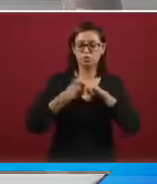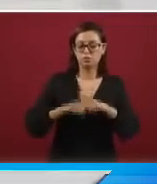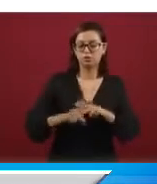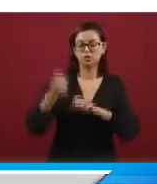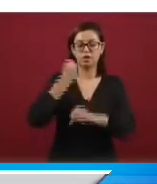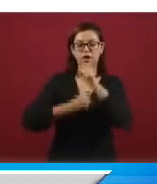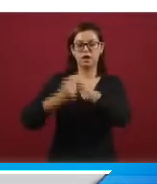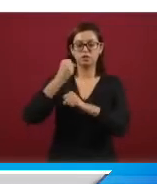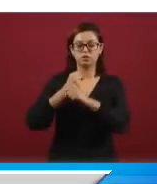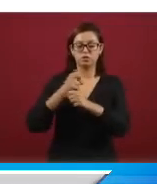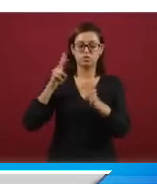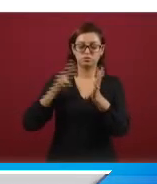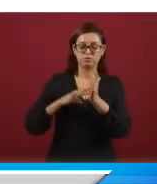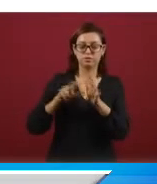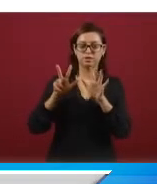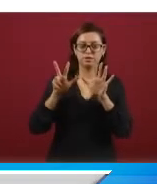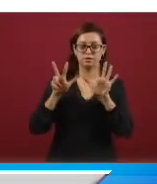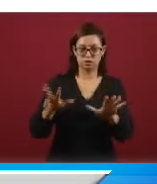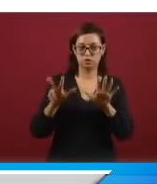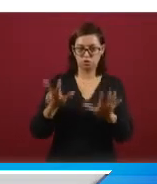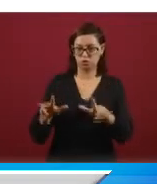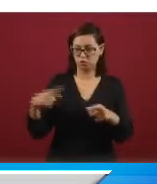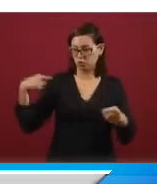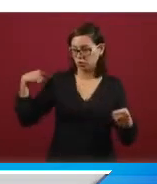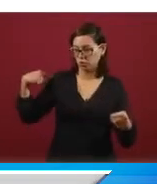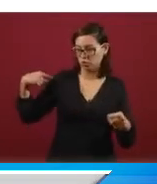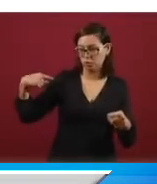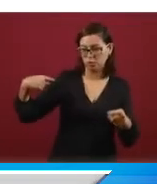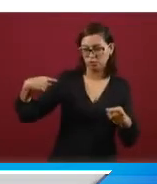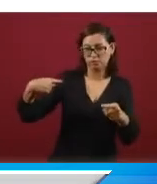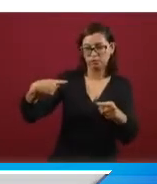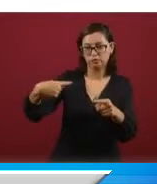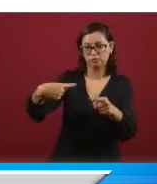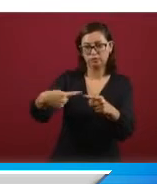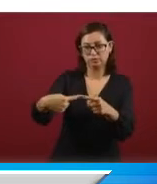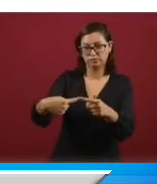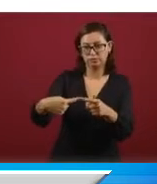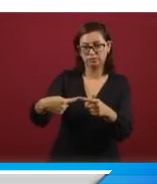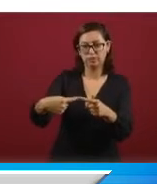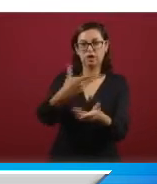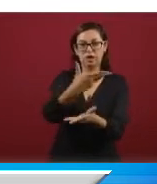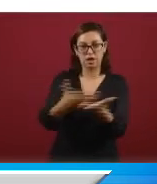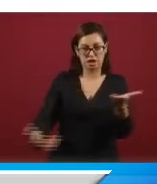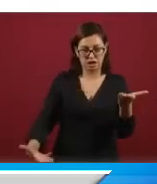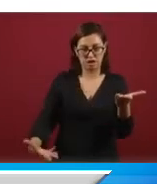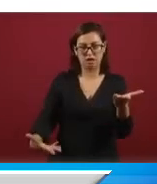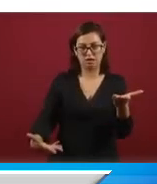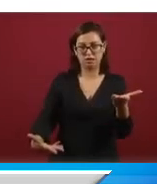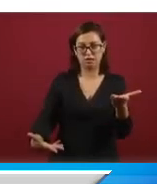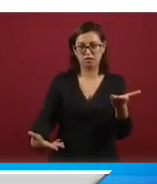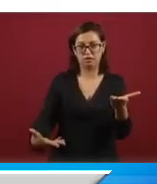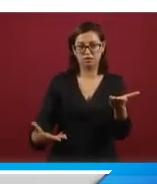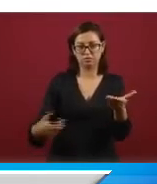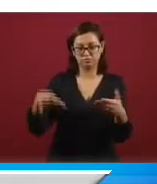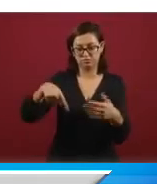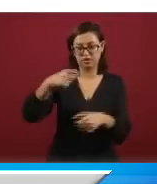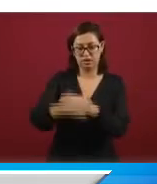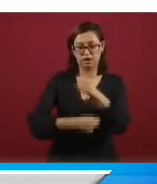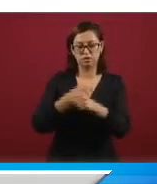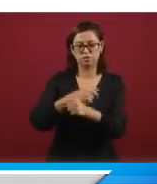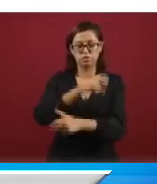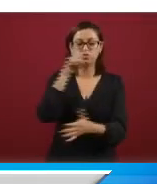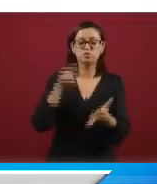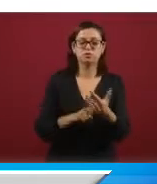tendencia era a la baja, por lo que al inicio del 2019 la producción era de 1.626.000 barriles diarios. Se ha detenido